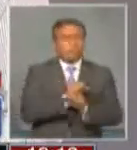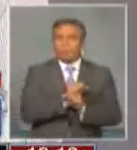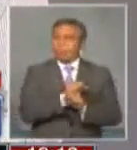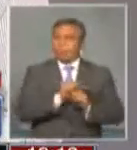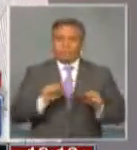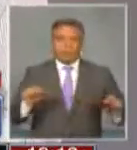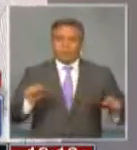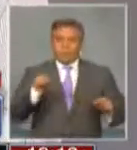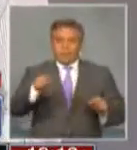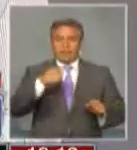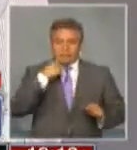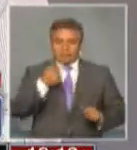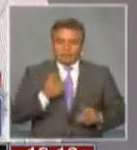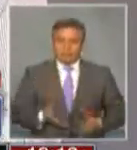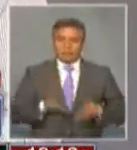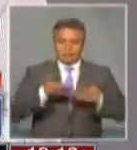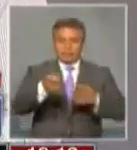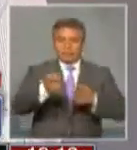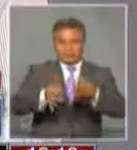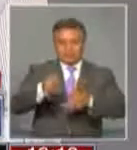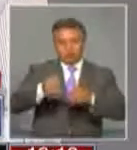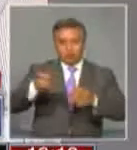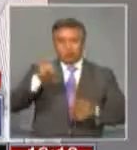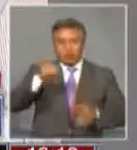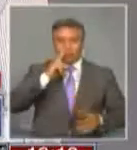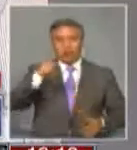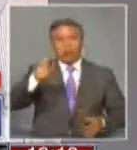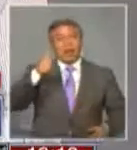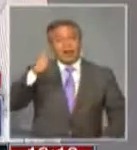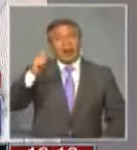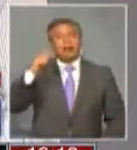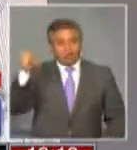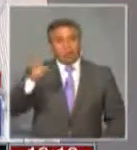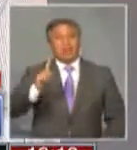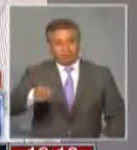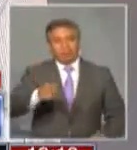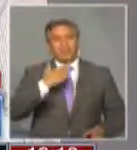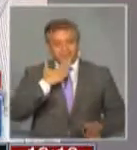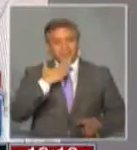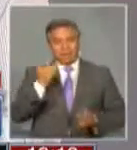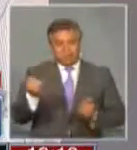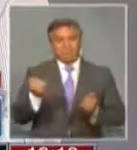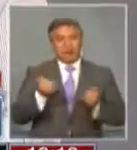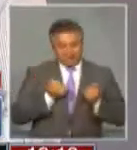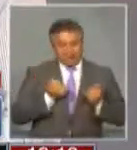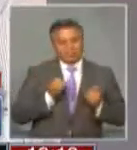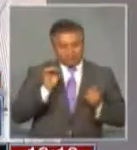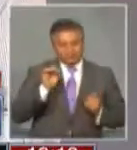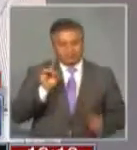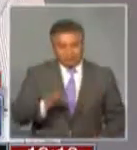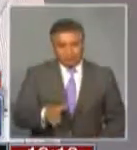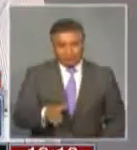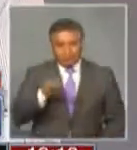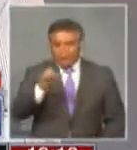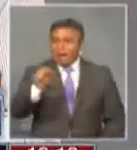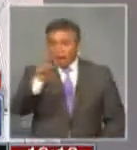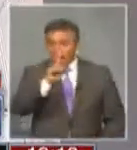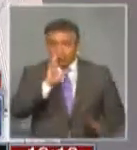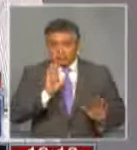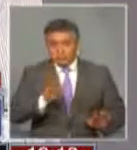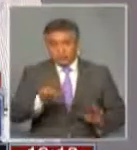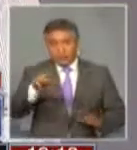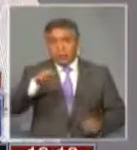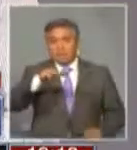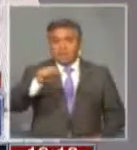solamente la información del subdirector jurídico, sino que el director nacional de la época también tenía que haber tenido la información, ¿ya? Fue tan así que